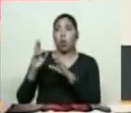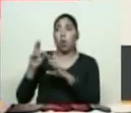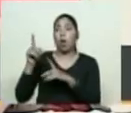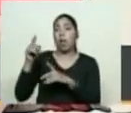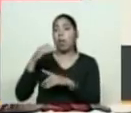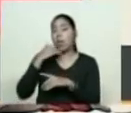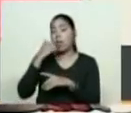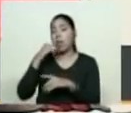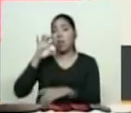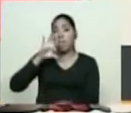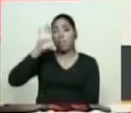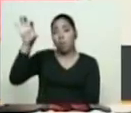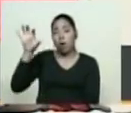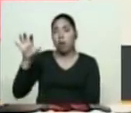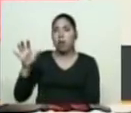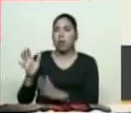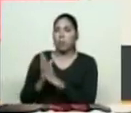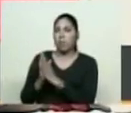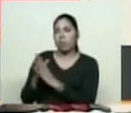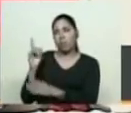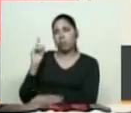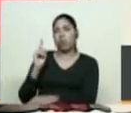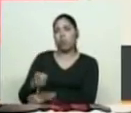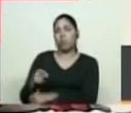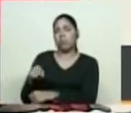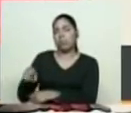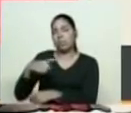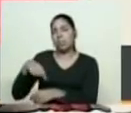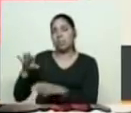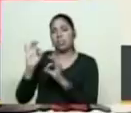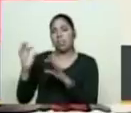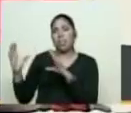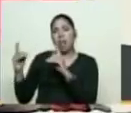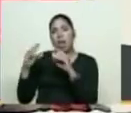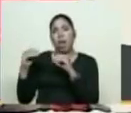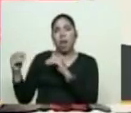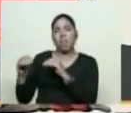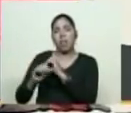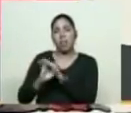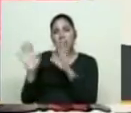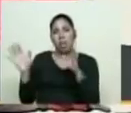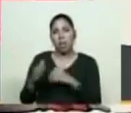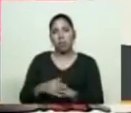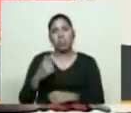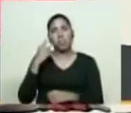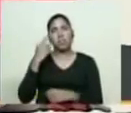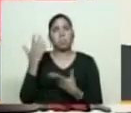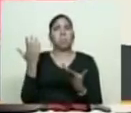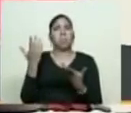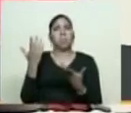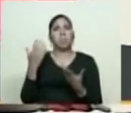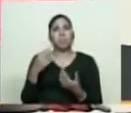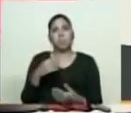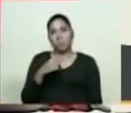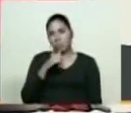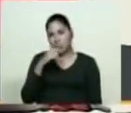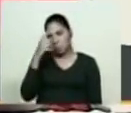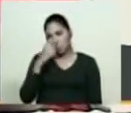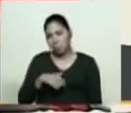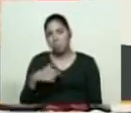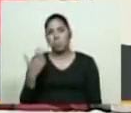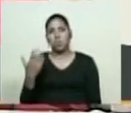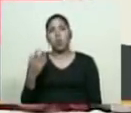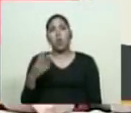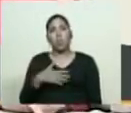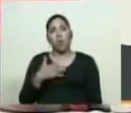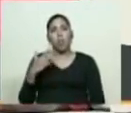de ahí. Para ver si alguno tiene una idea de dónde están parados, si es posible avanzar o no es posible